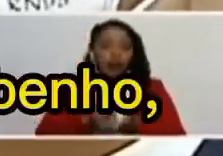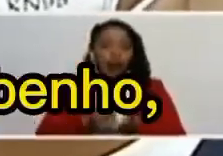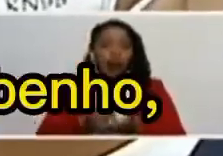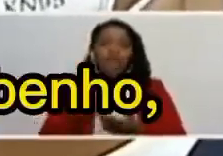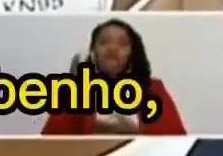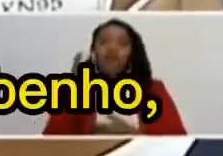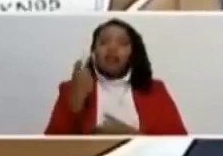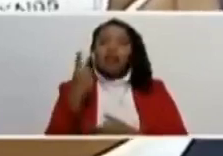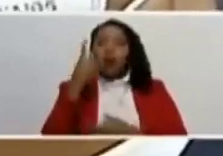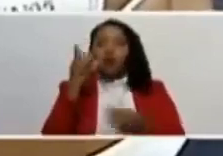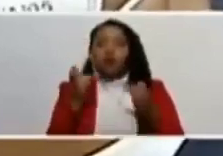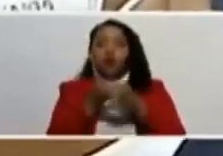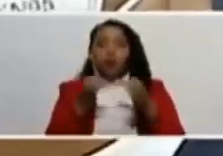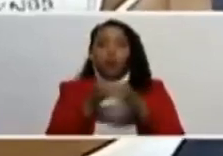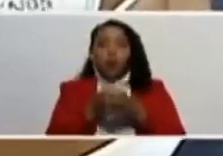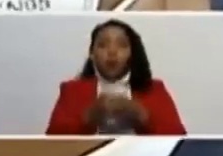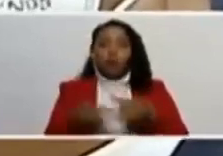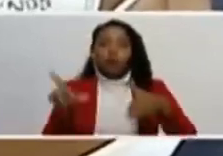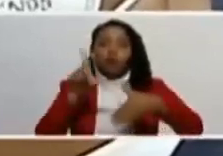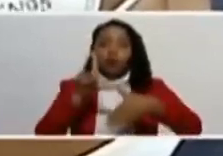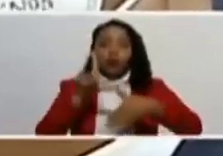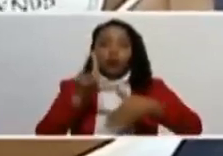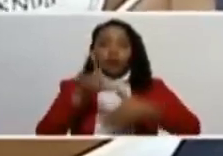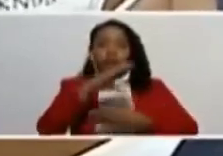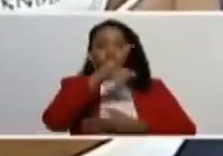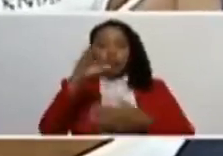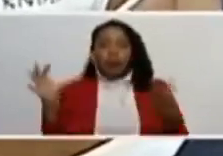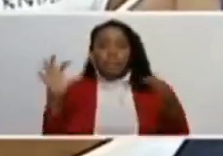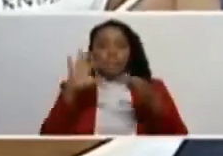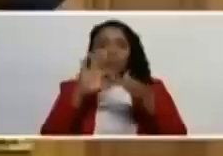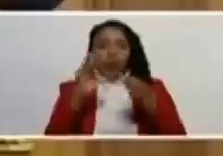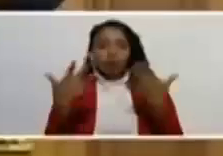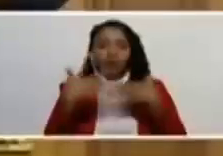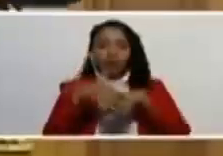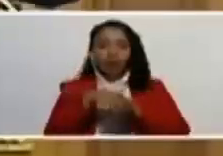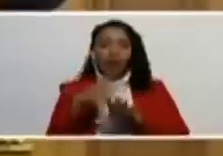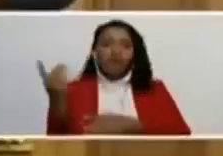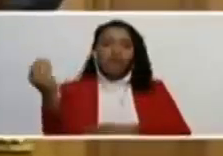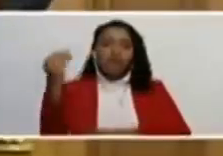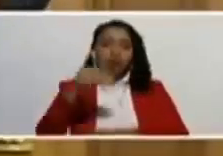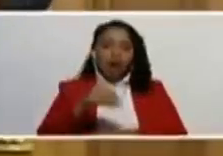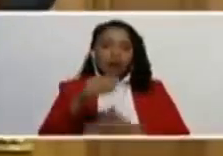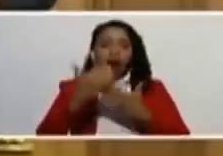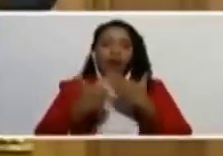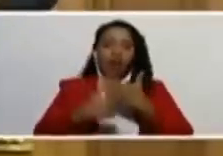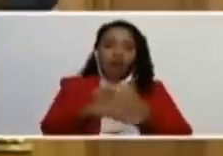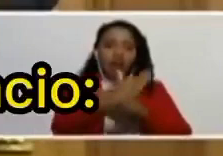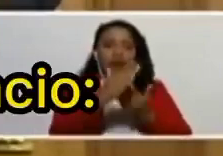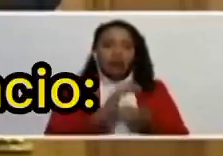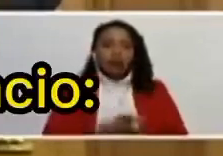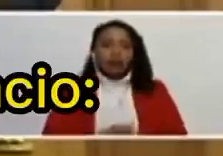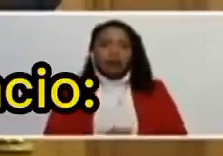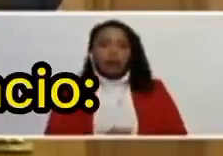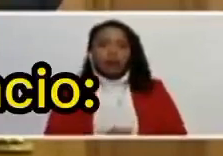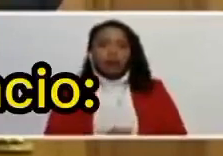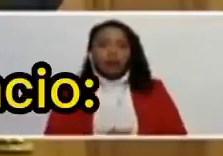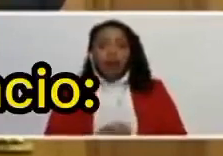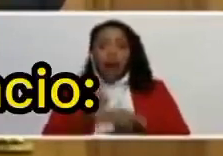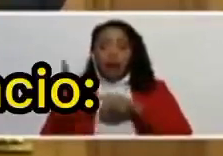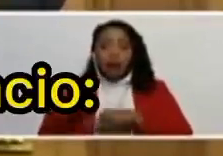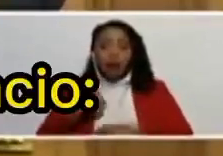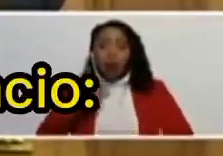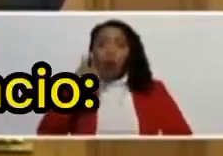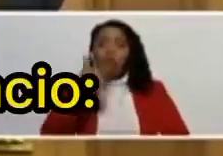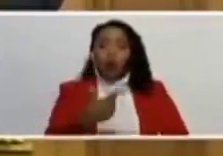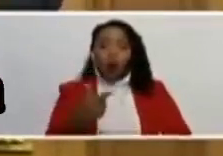latinoamericano caribeño cohesionado Unido avanzado y así lo digo